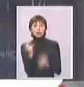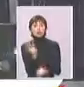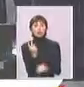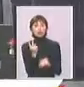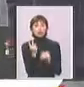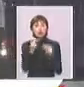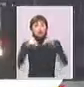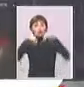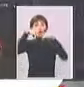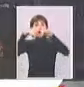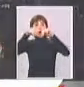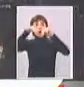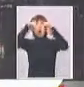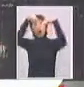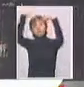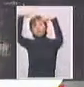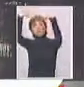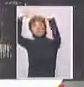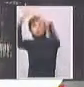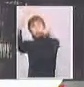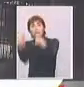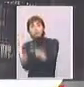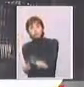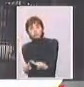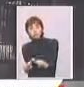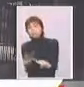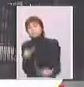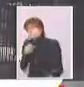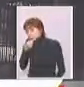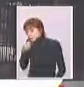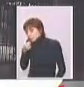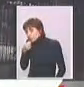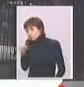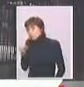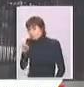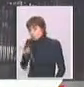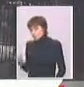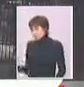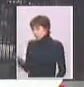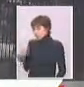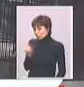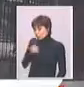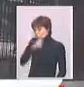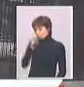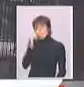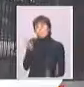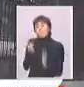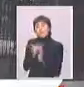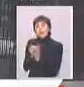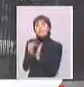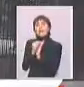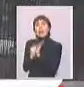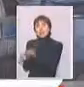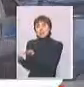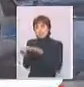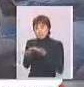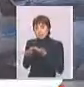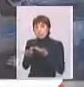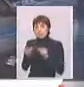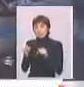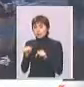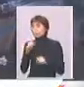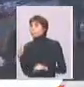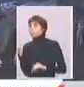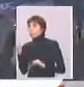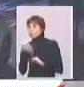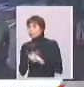dos perdieron el equilibrio y se precipitaron al vacío. Vamos de inmediato con la periodista Lorena Concha, que tiene más antecedentes de este caso. Lorena, buenas tardes.